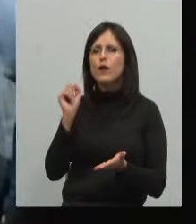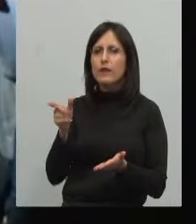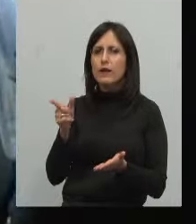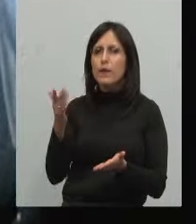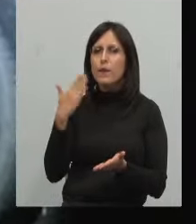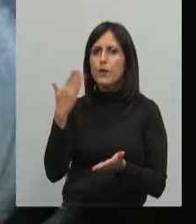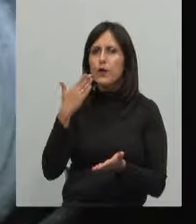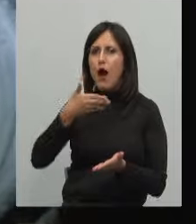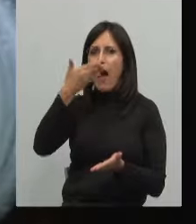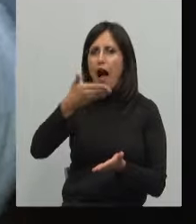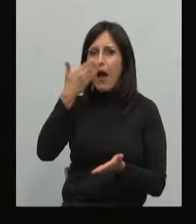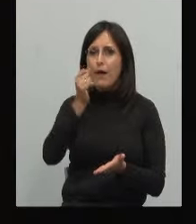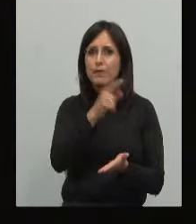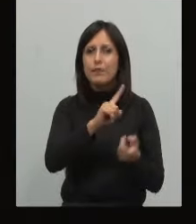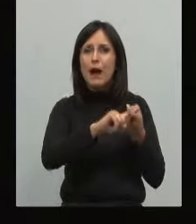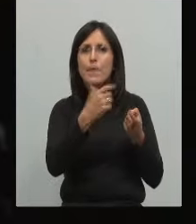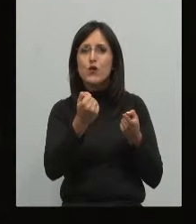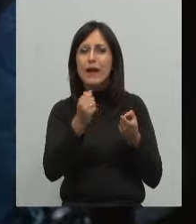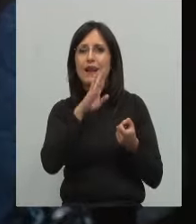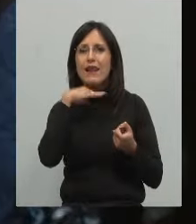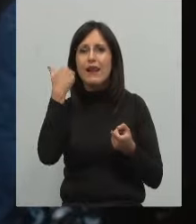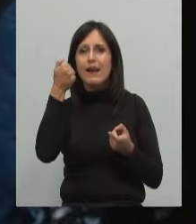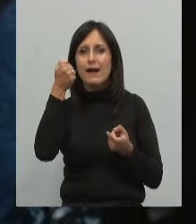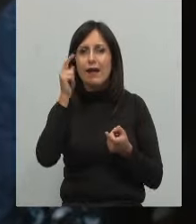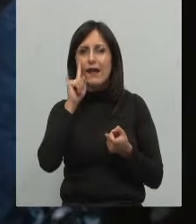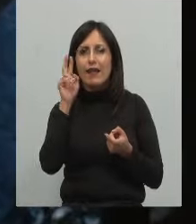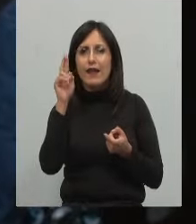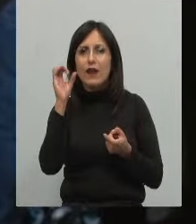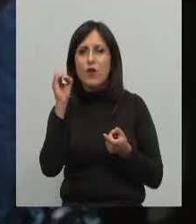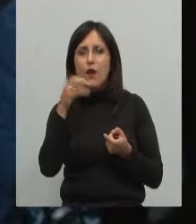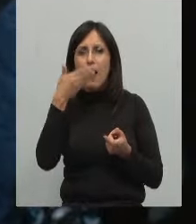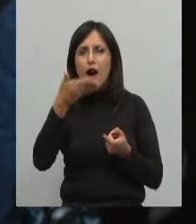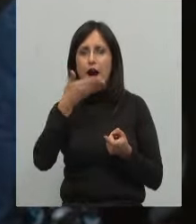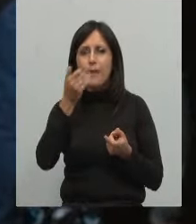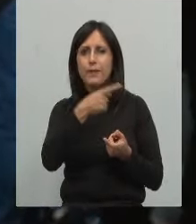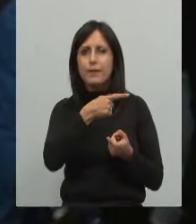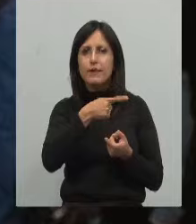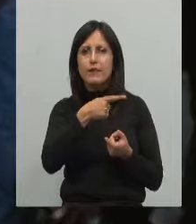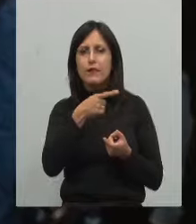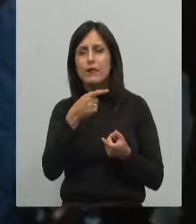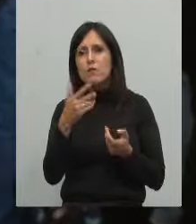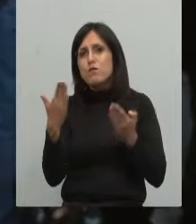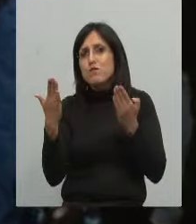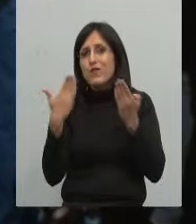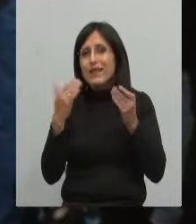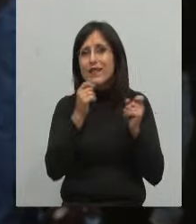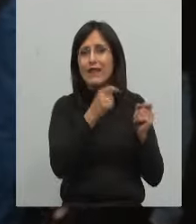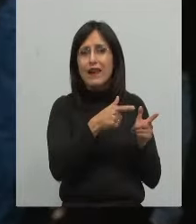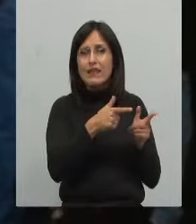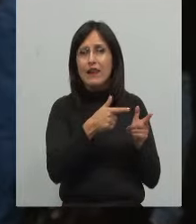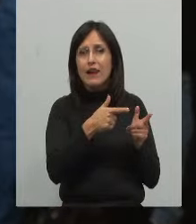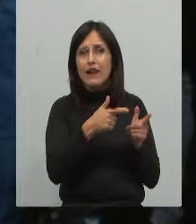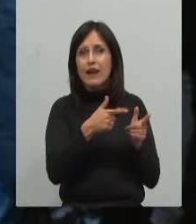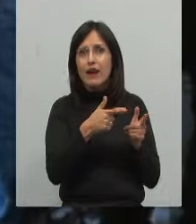Jairo, o consultarle medianamente si ella sospechaba de algo, de alguien que quizás a quien Jairo le